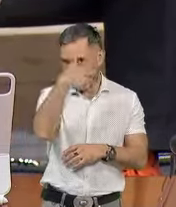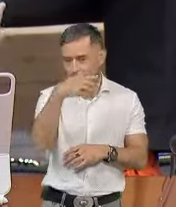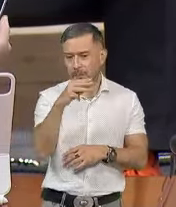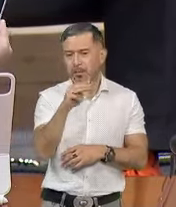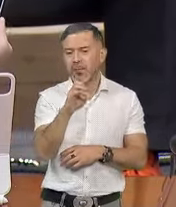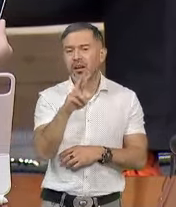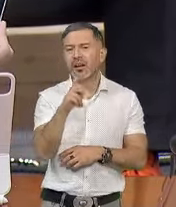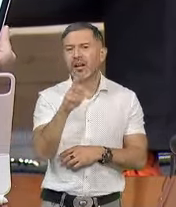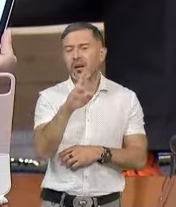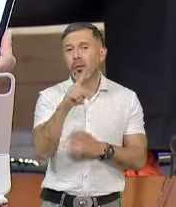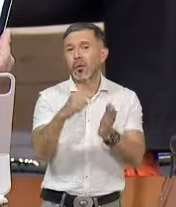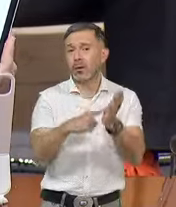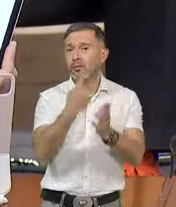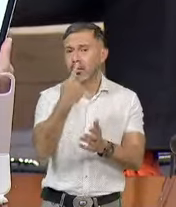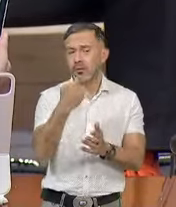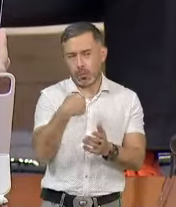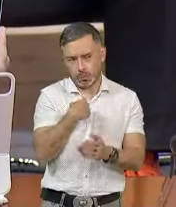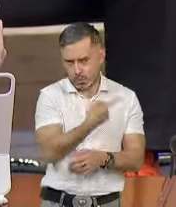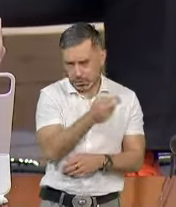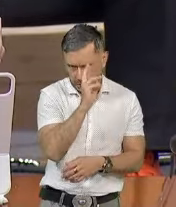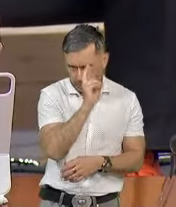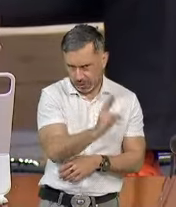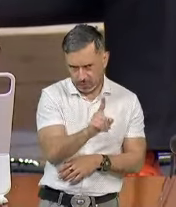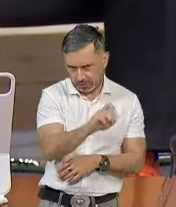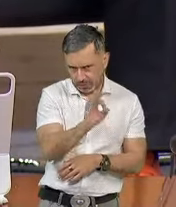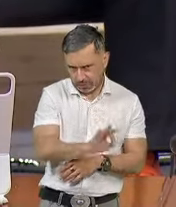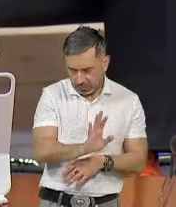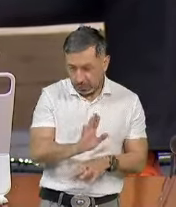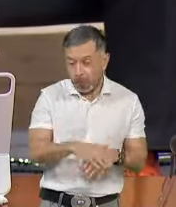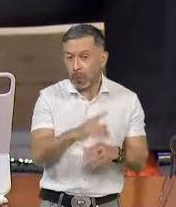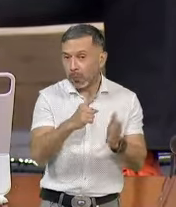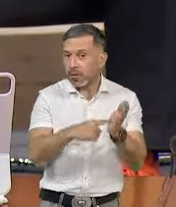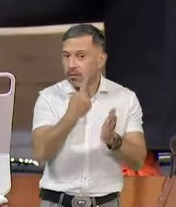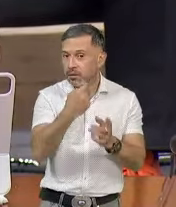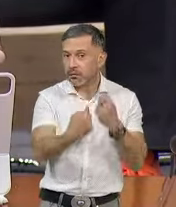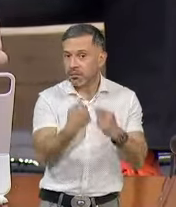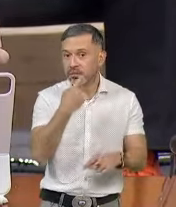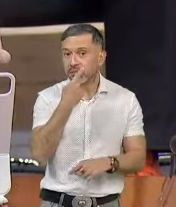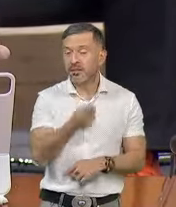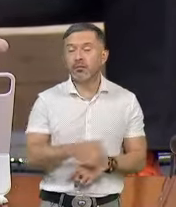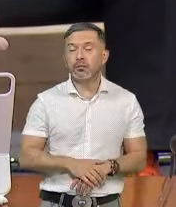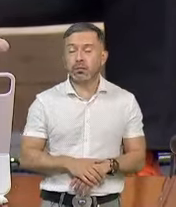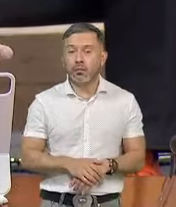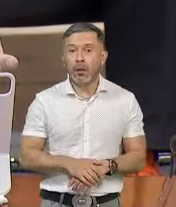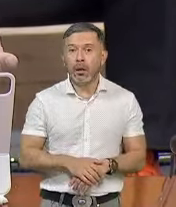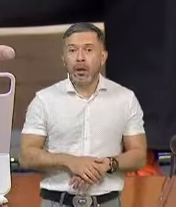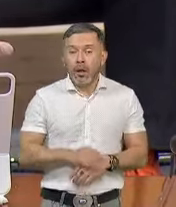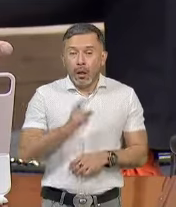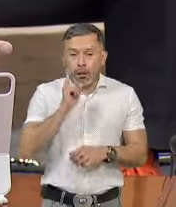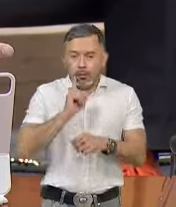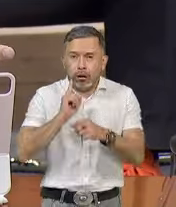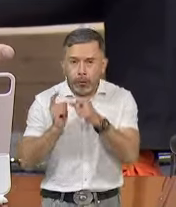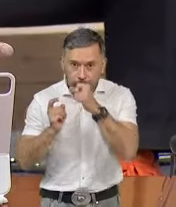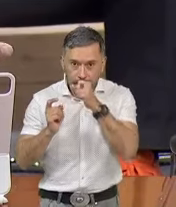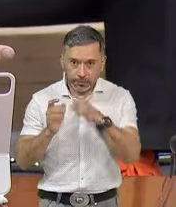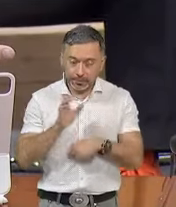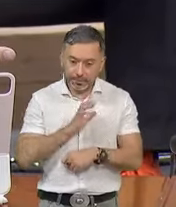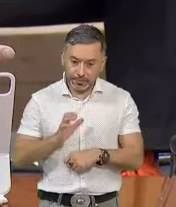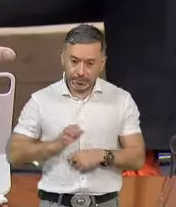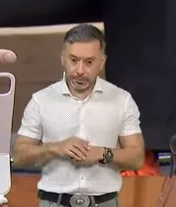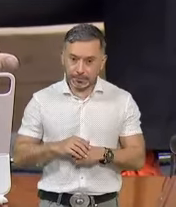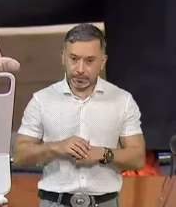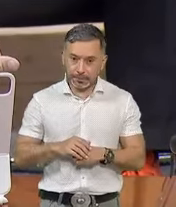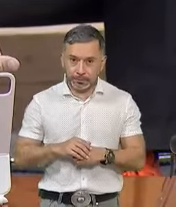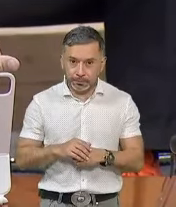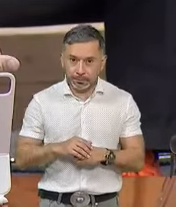dijo que lo de nuestra candidata una crítica lanzó que aquí aquí